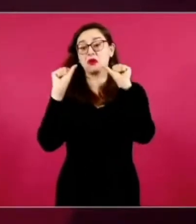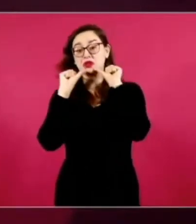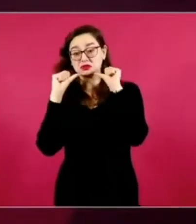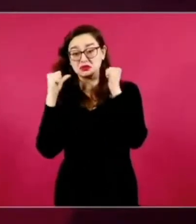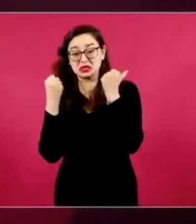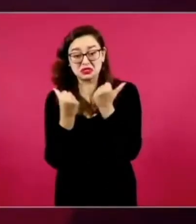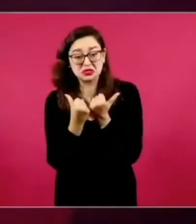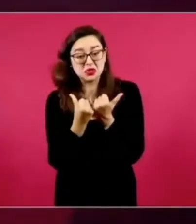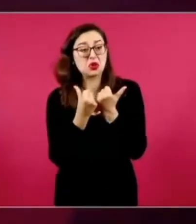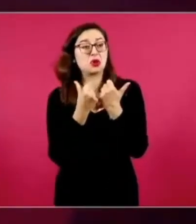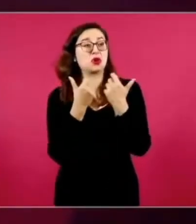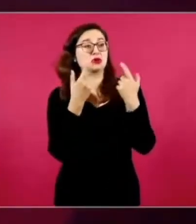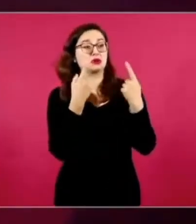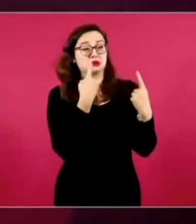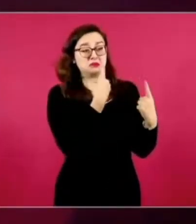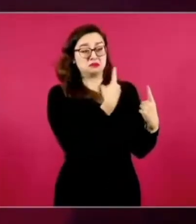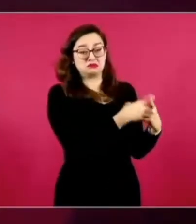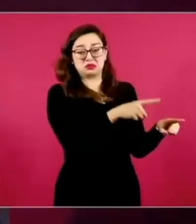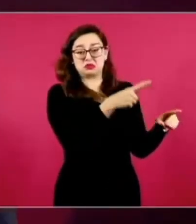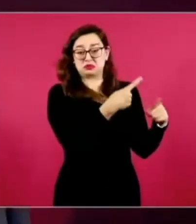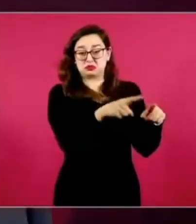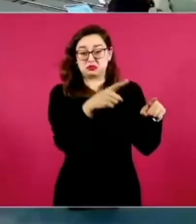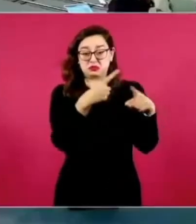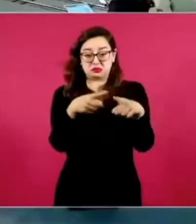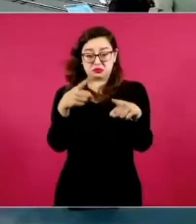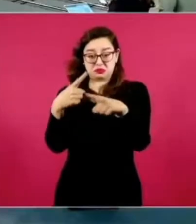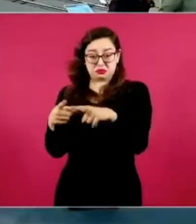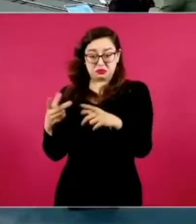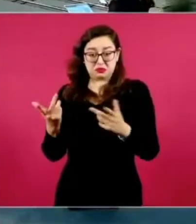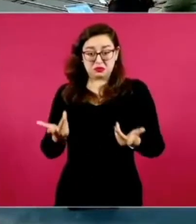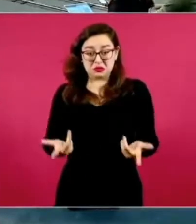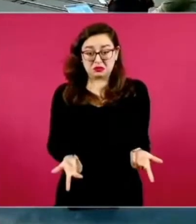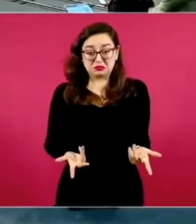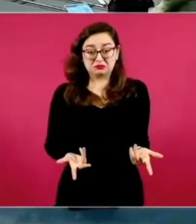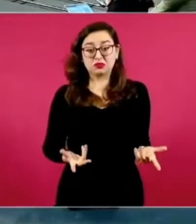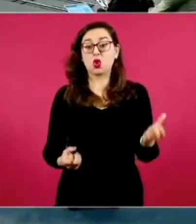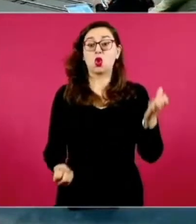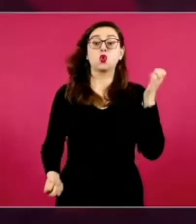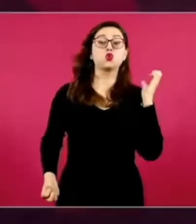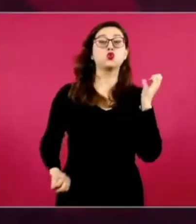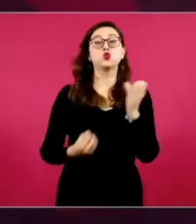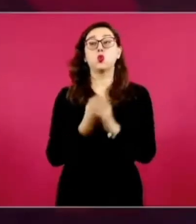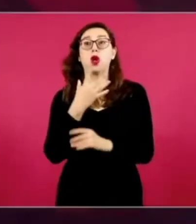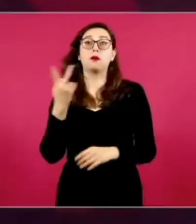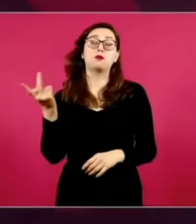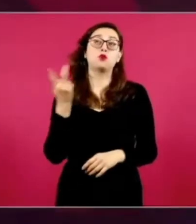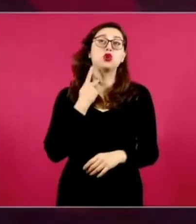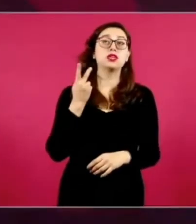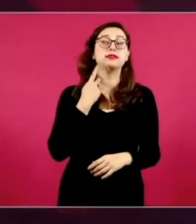que se considera como nuevas políticas públicas,